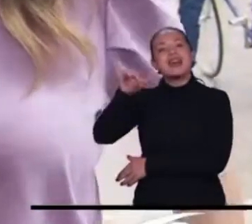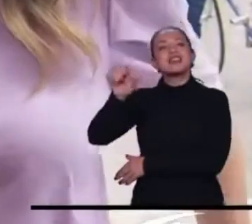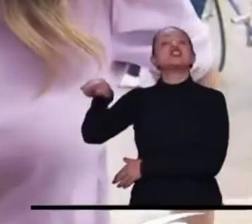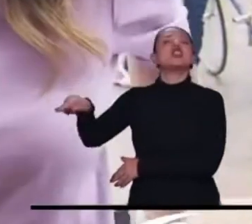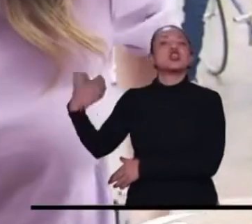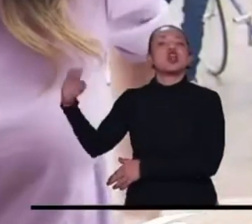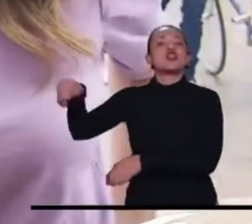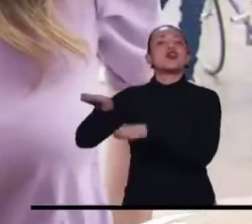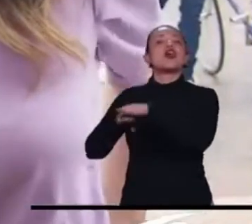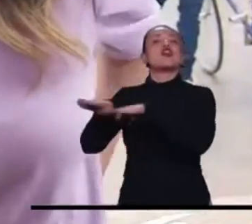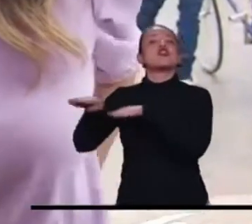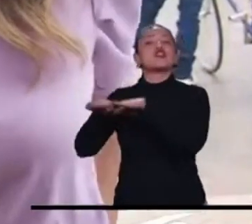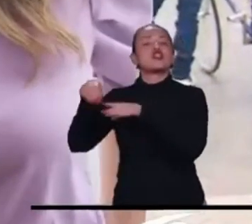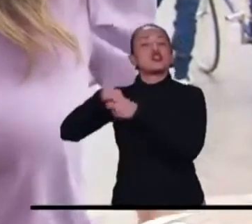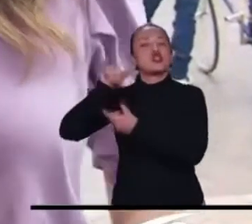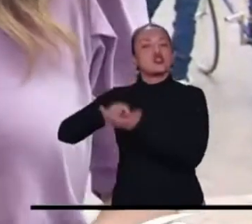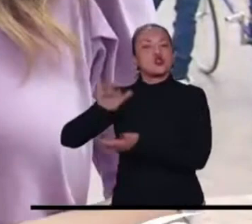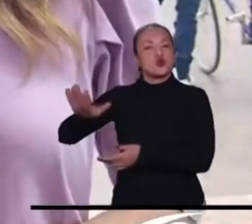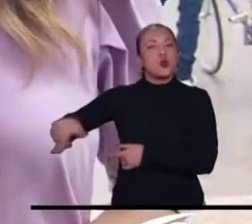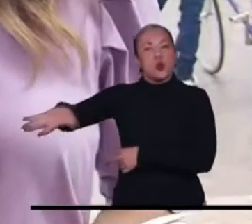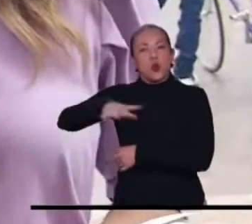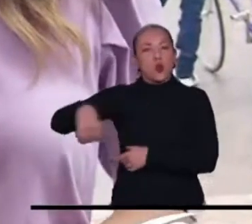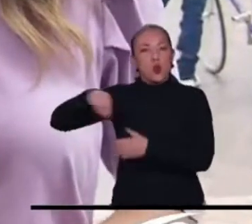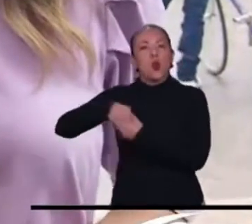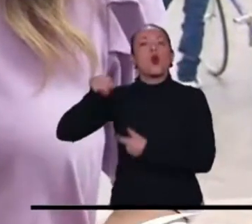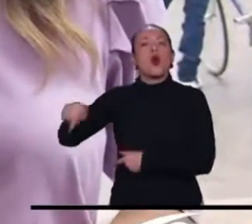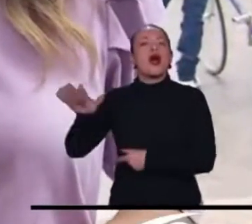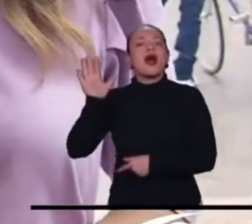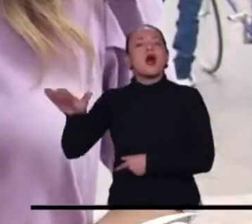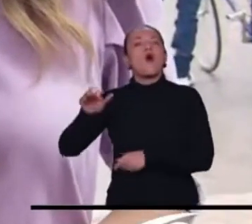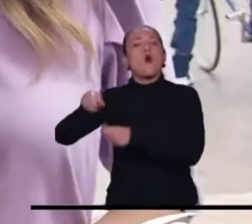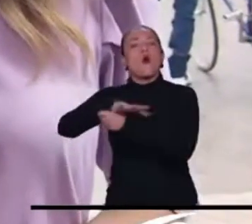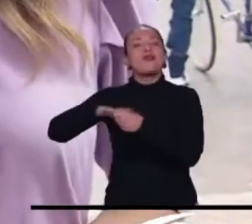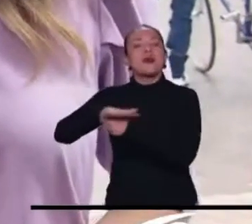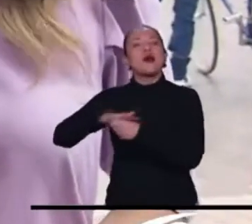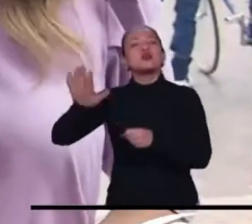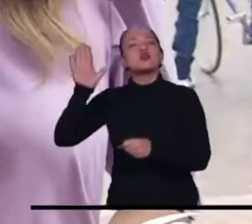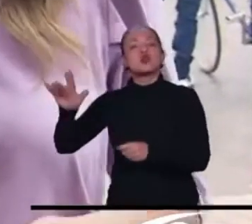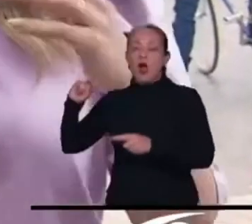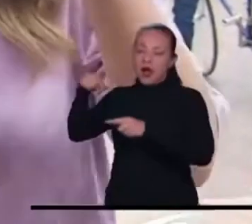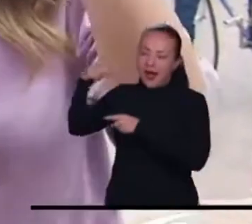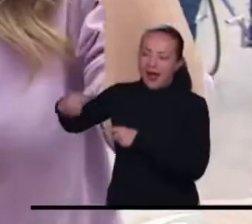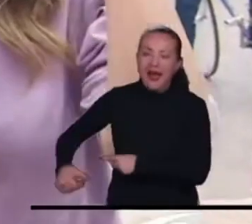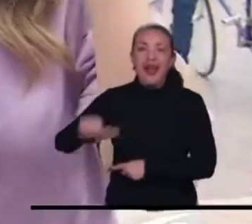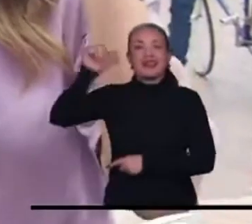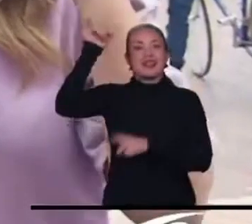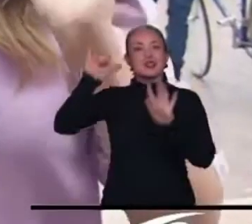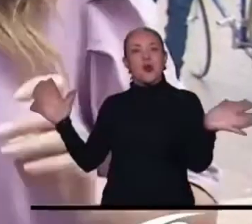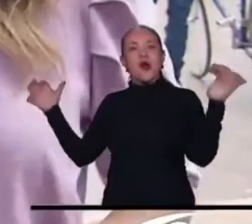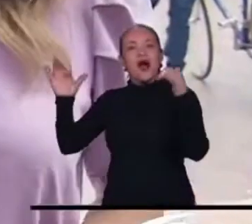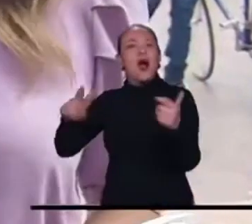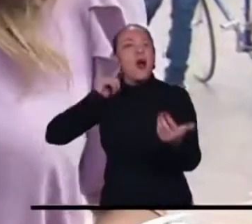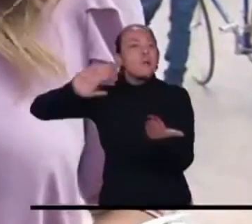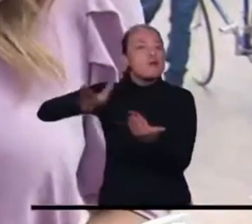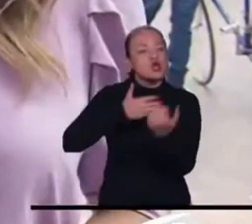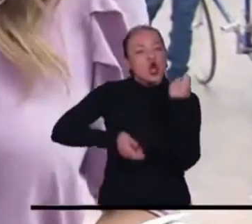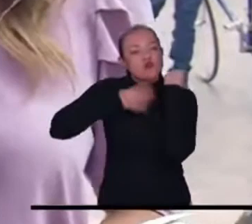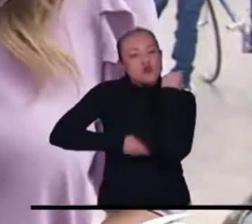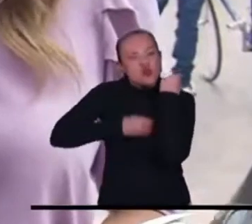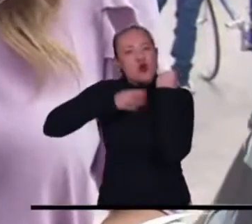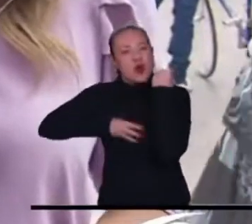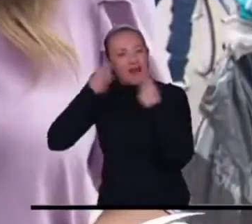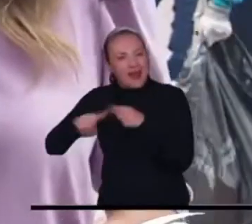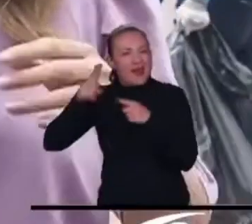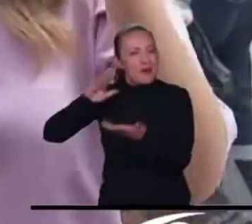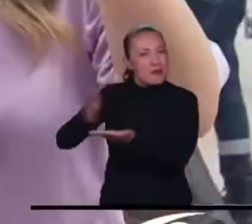en Tocancipá, Cundinamarca, en la décima versión de la Feria Carranguera. Angie, ¿cómo se vive este festival musical? Adelante.